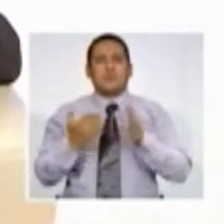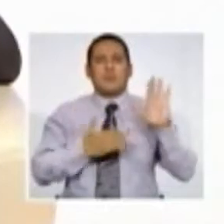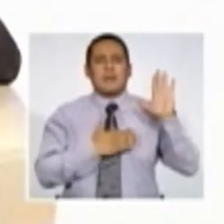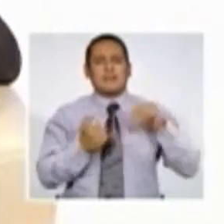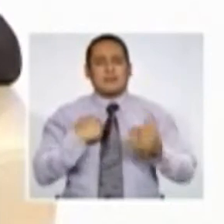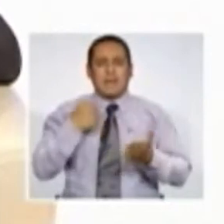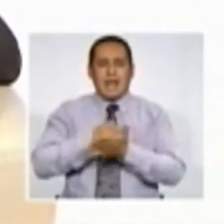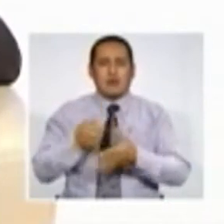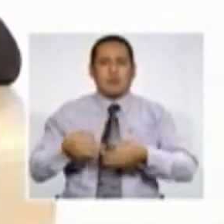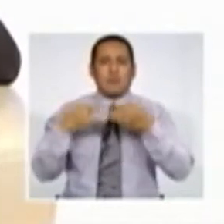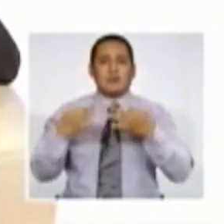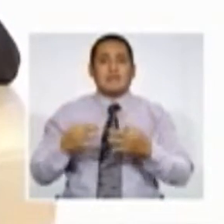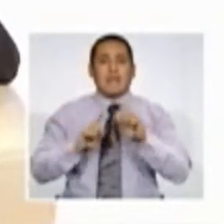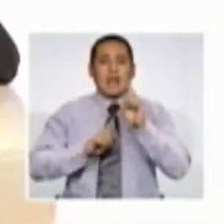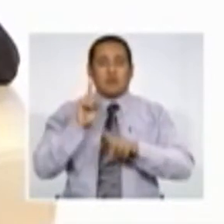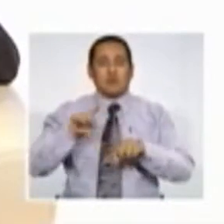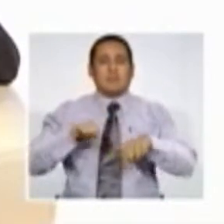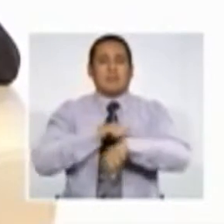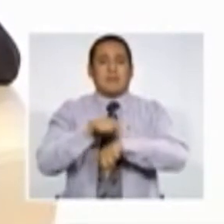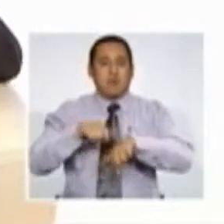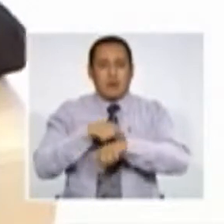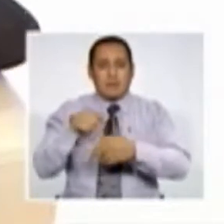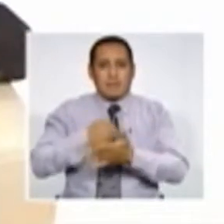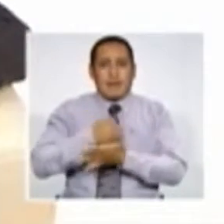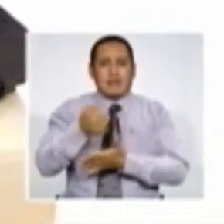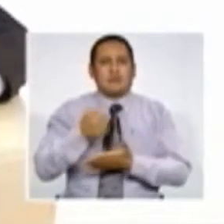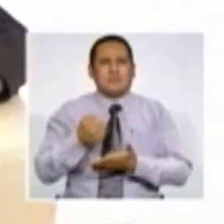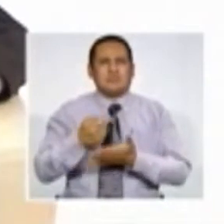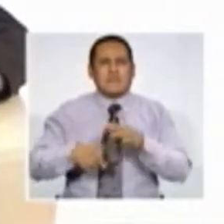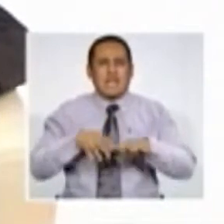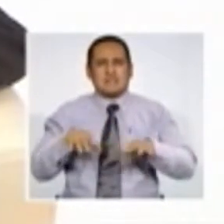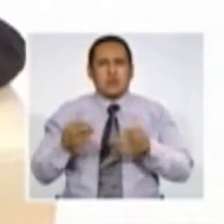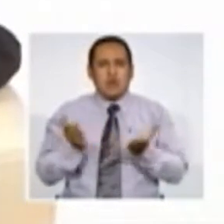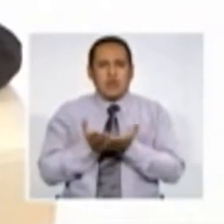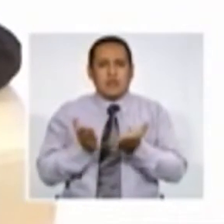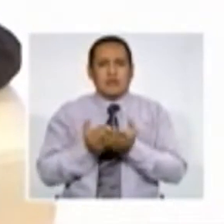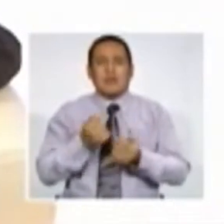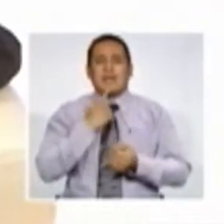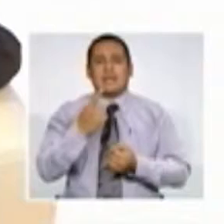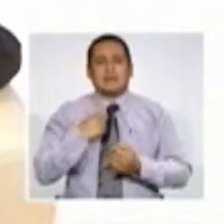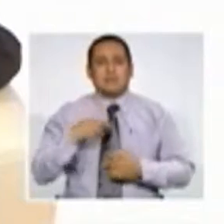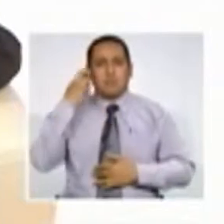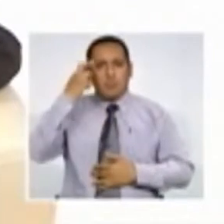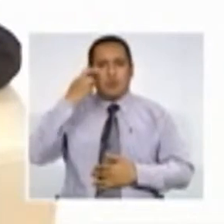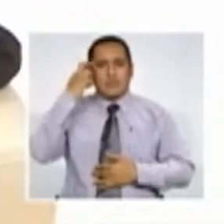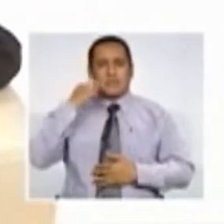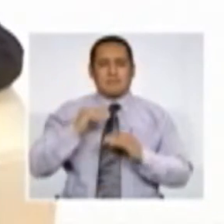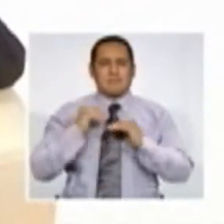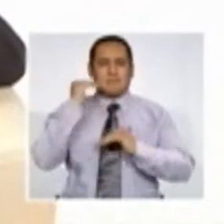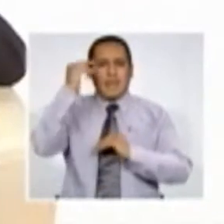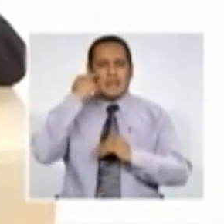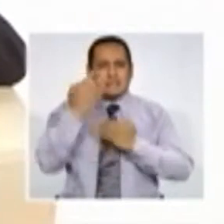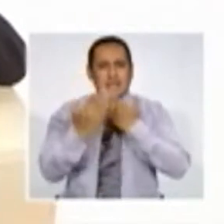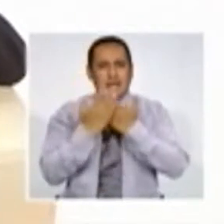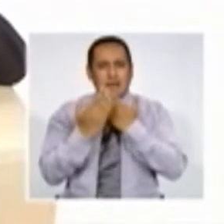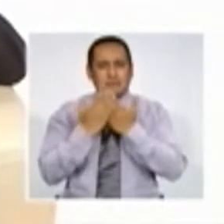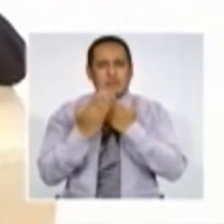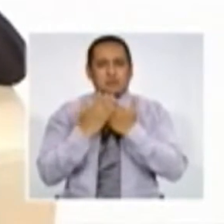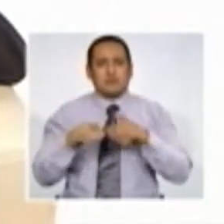otros compromisos que cubrir y a veces se retrasan, pero entonces lo que están haciendo los colegios son políticas, digamos, de